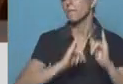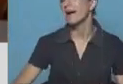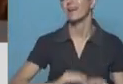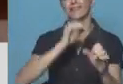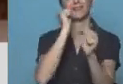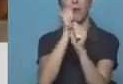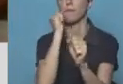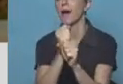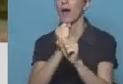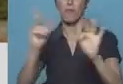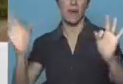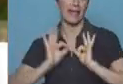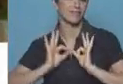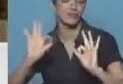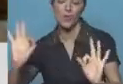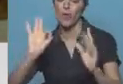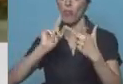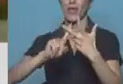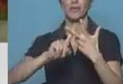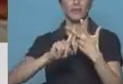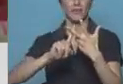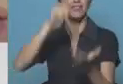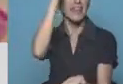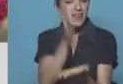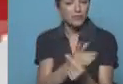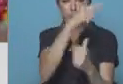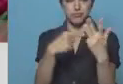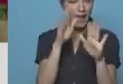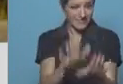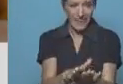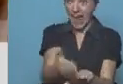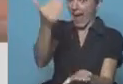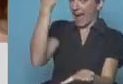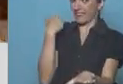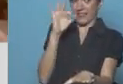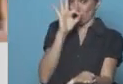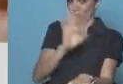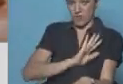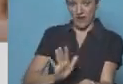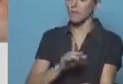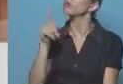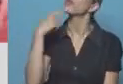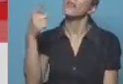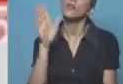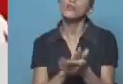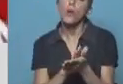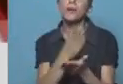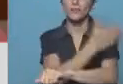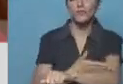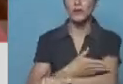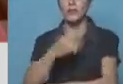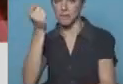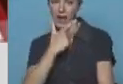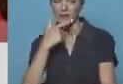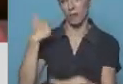gente vacacionando, con la gente con derechos, ¿no? Y ¿lo del bochinche lo dice por Scioli y por Macri? No, lo del bochinche lo